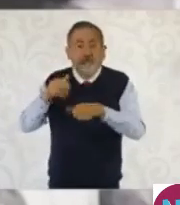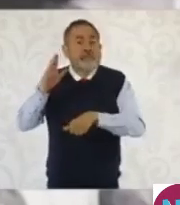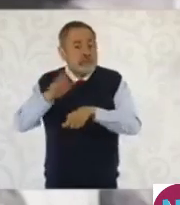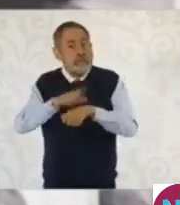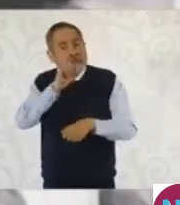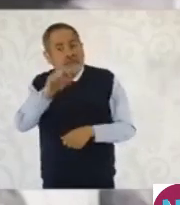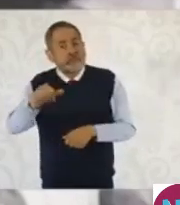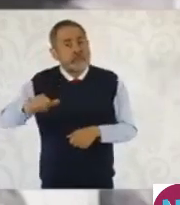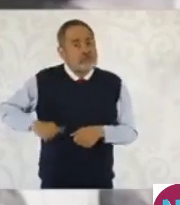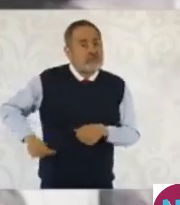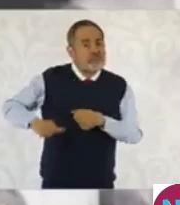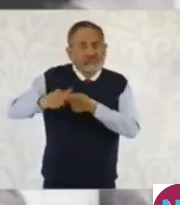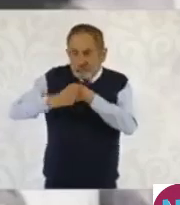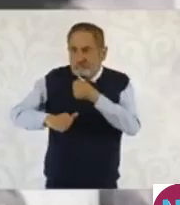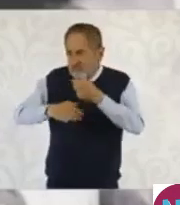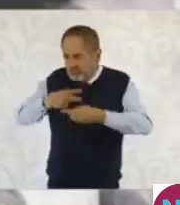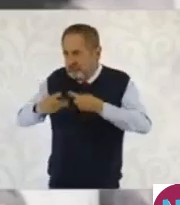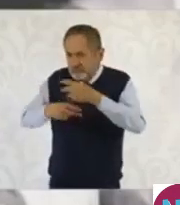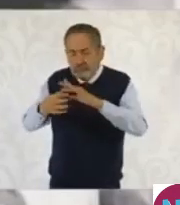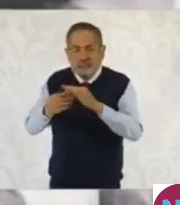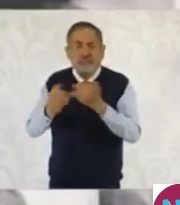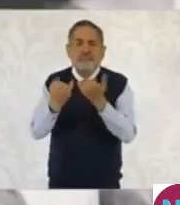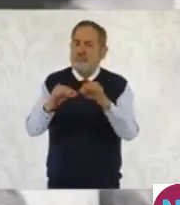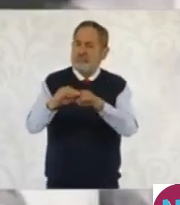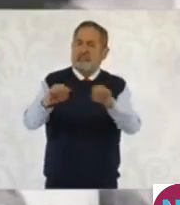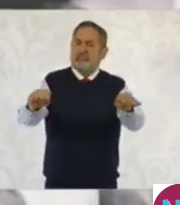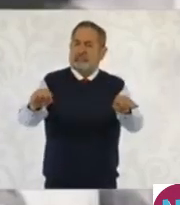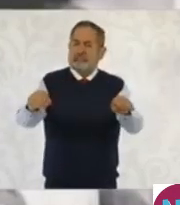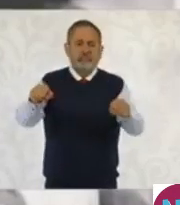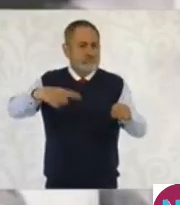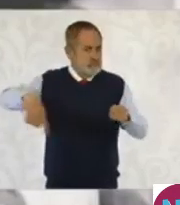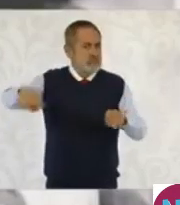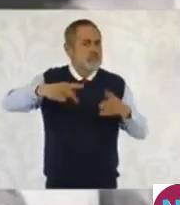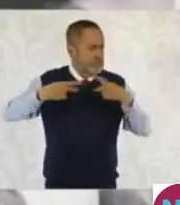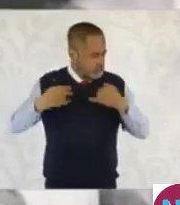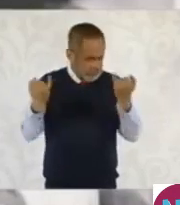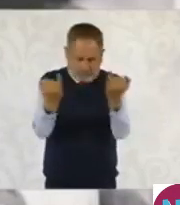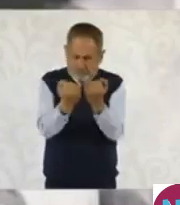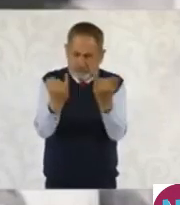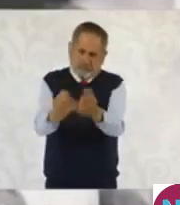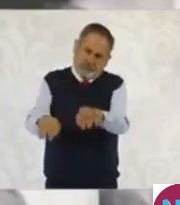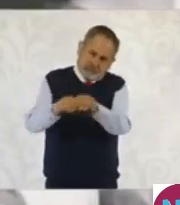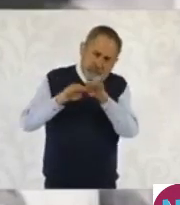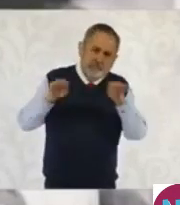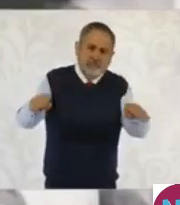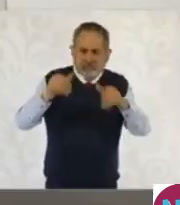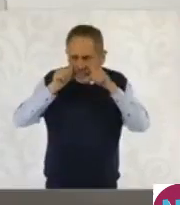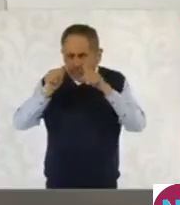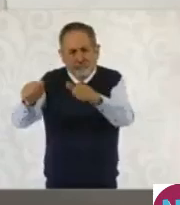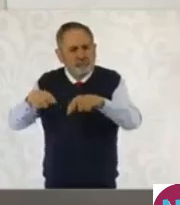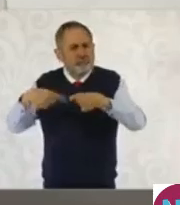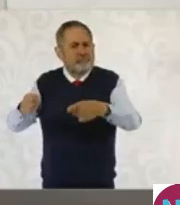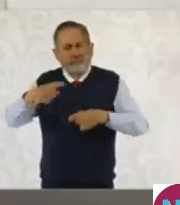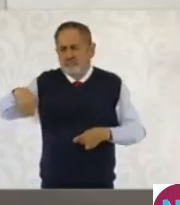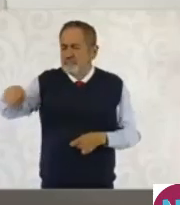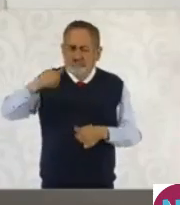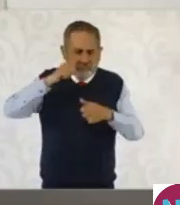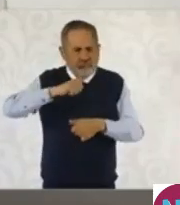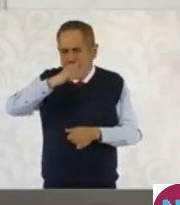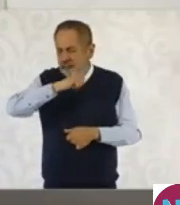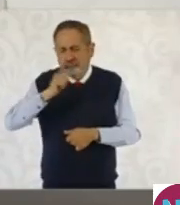algo muy importante, garantizar equidad territorial en cirugías en nuestro país.